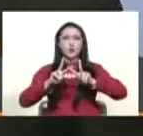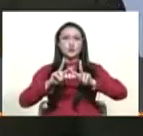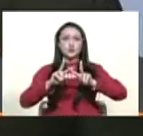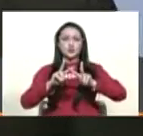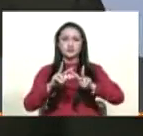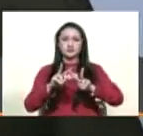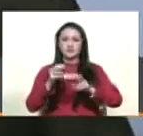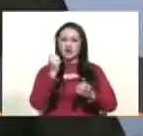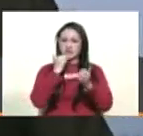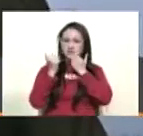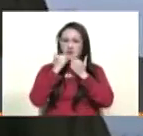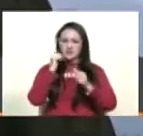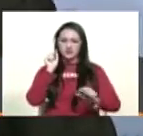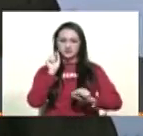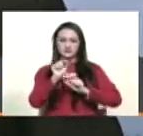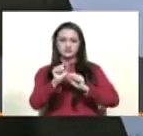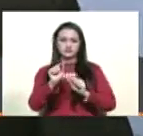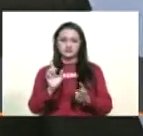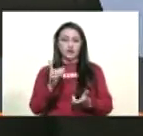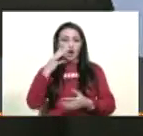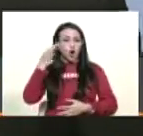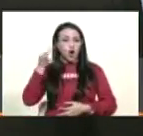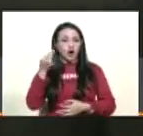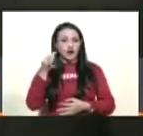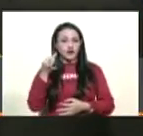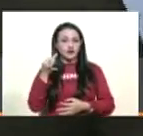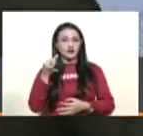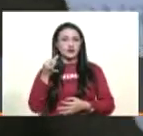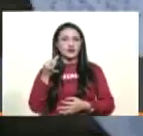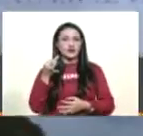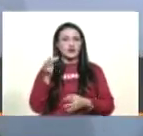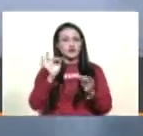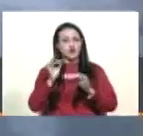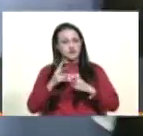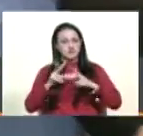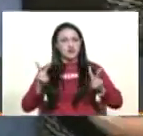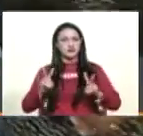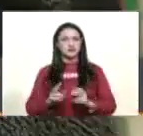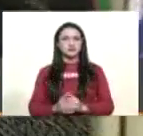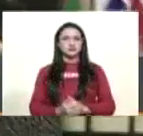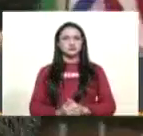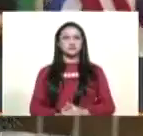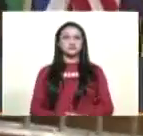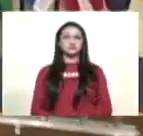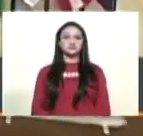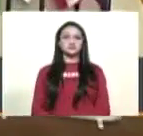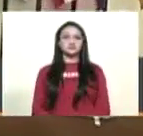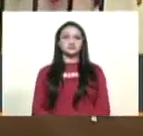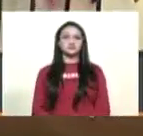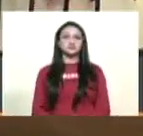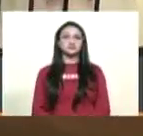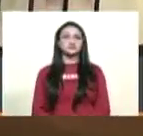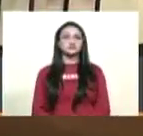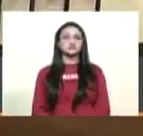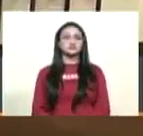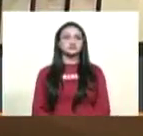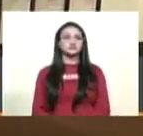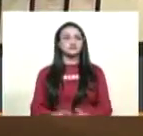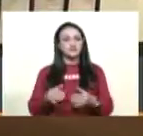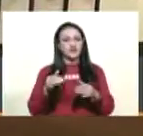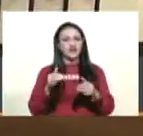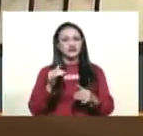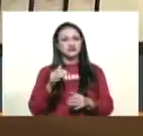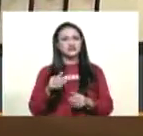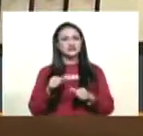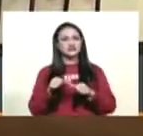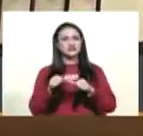ofender a Naciones Unidas si no creen en el multilateralismo. a los foros internacionales para seguir denunciando estas sanciones